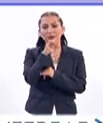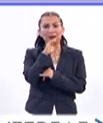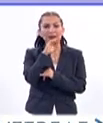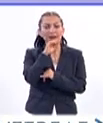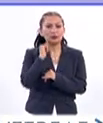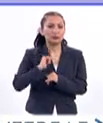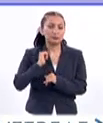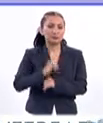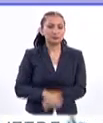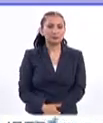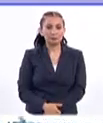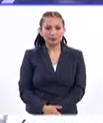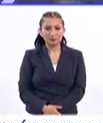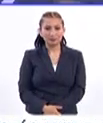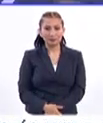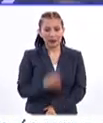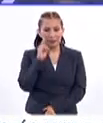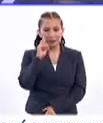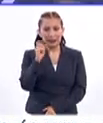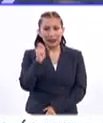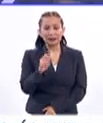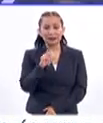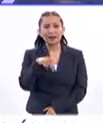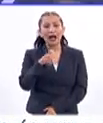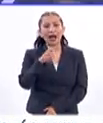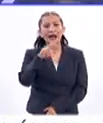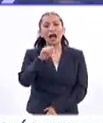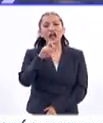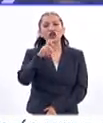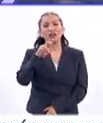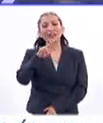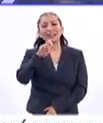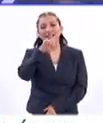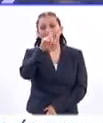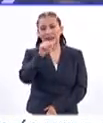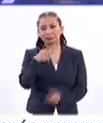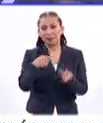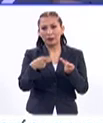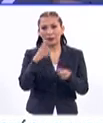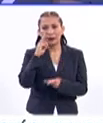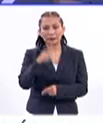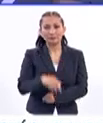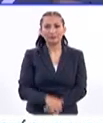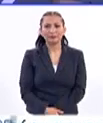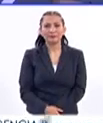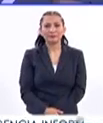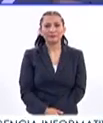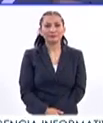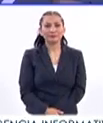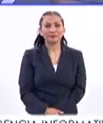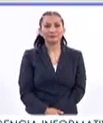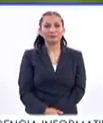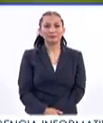maternas. Muy bien. Ajá, pues vamos a ver. Carla Rodríguez nos preparó este material. Vamos a verlo.